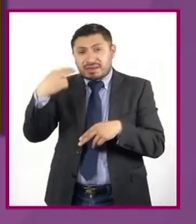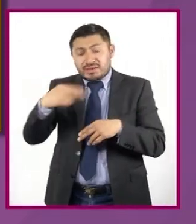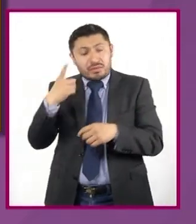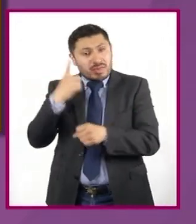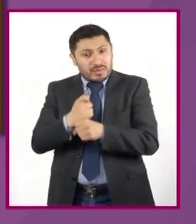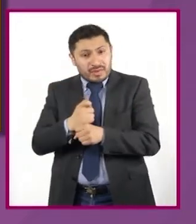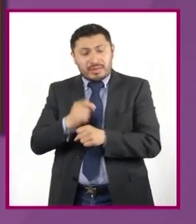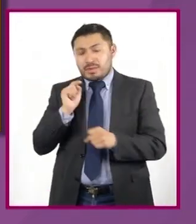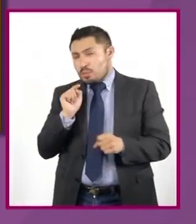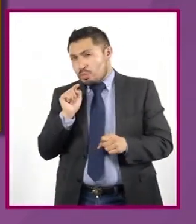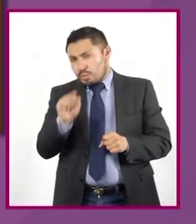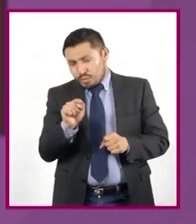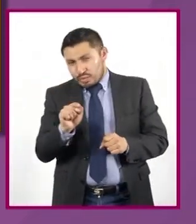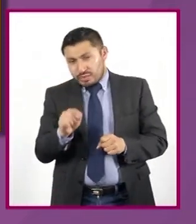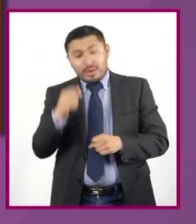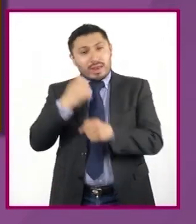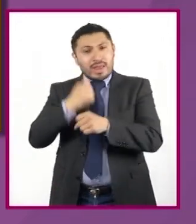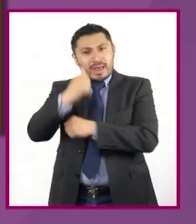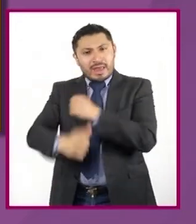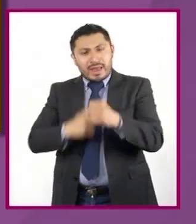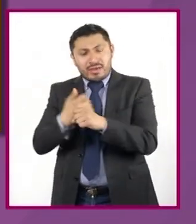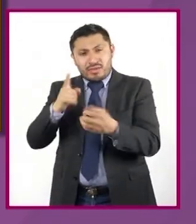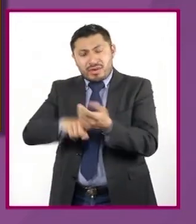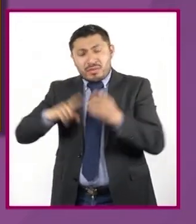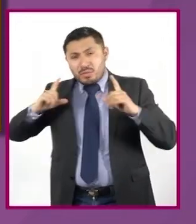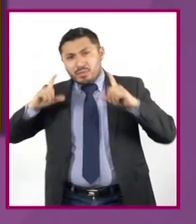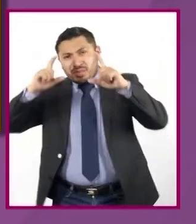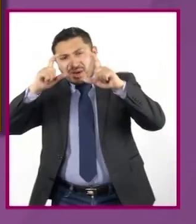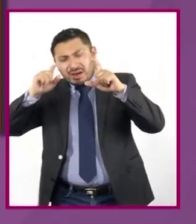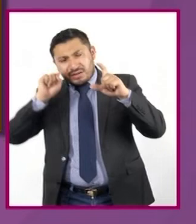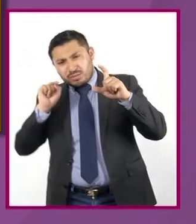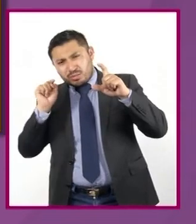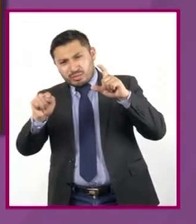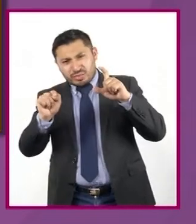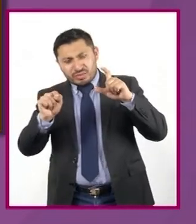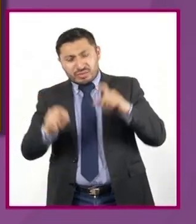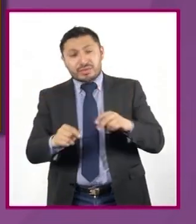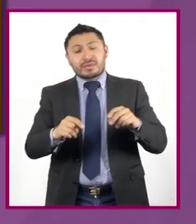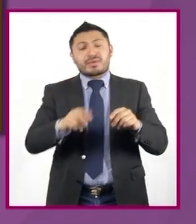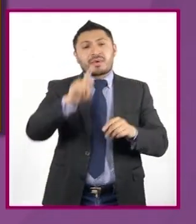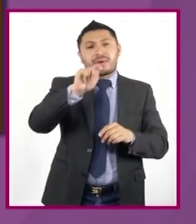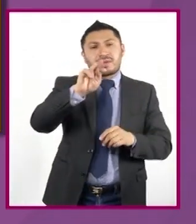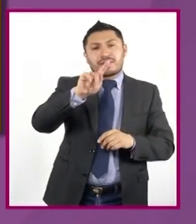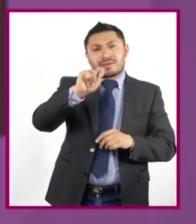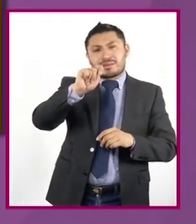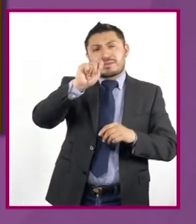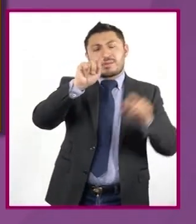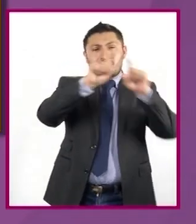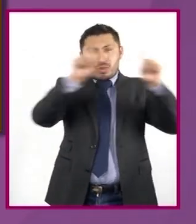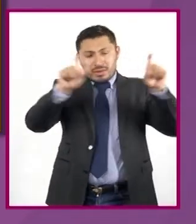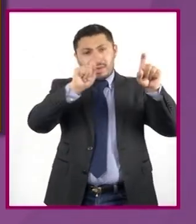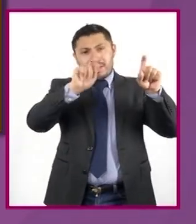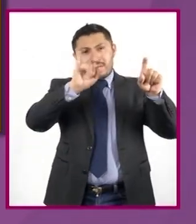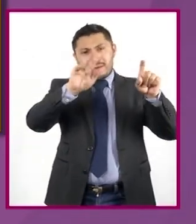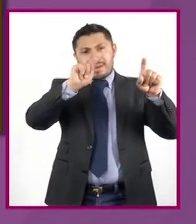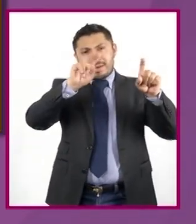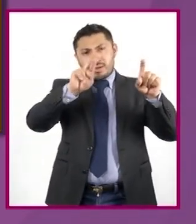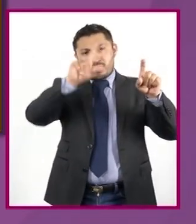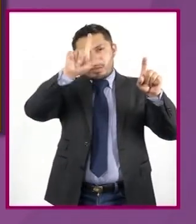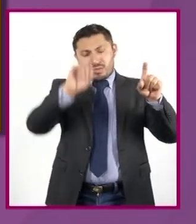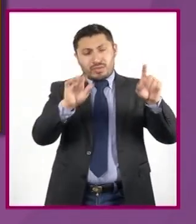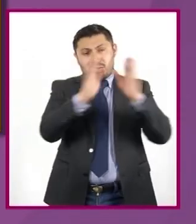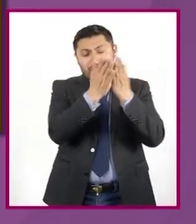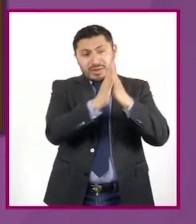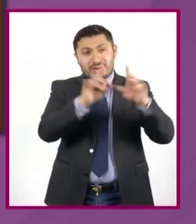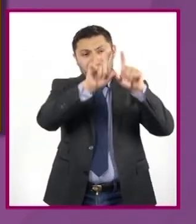punto, el año entre paréntesis, punto, el título del libro en cursivas, punto,